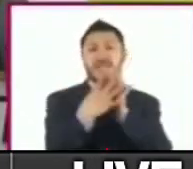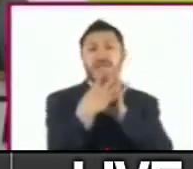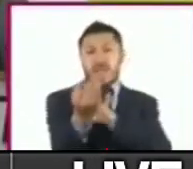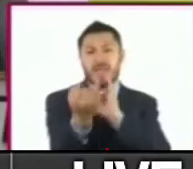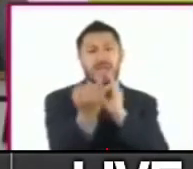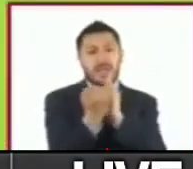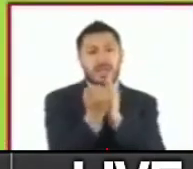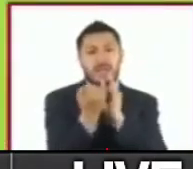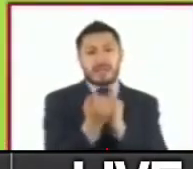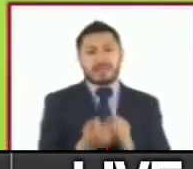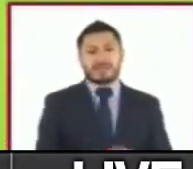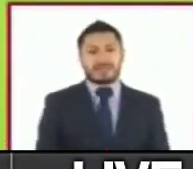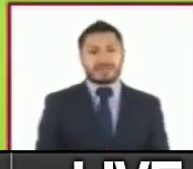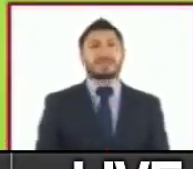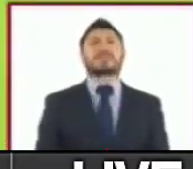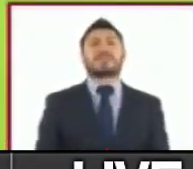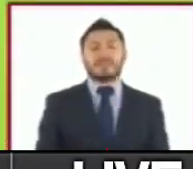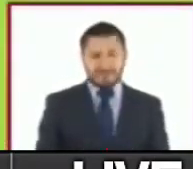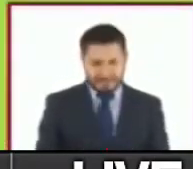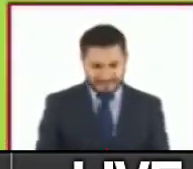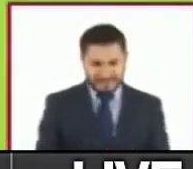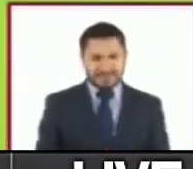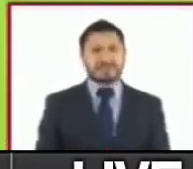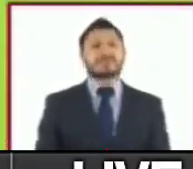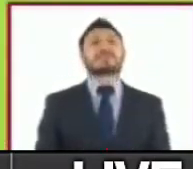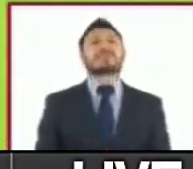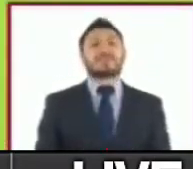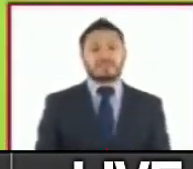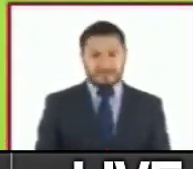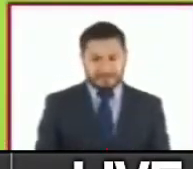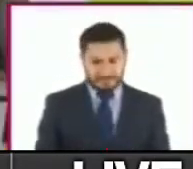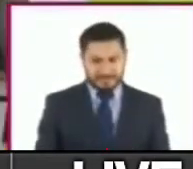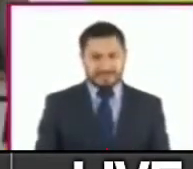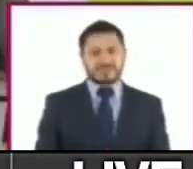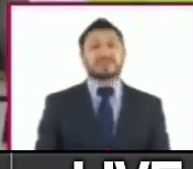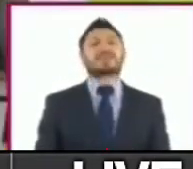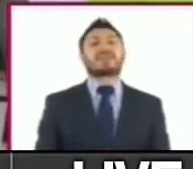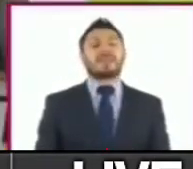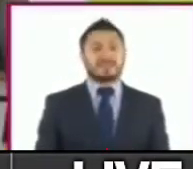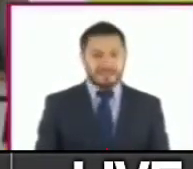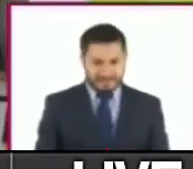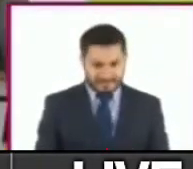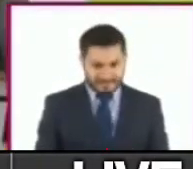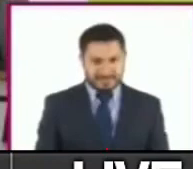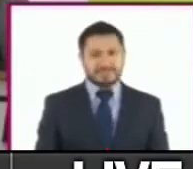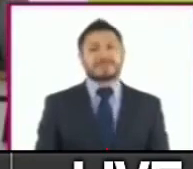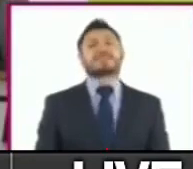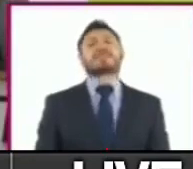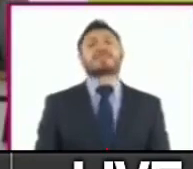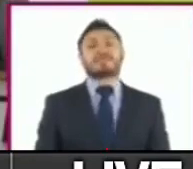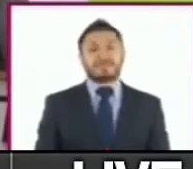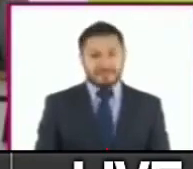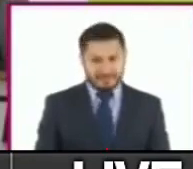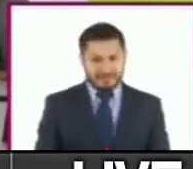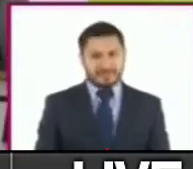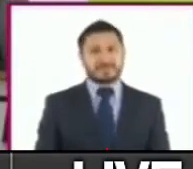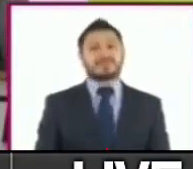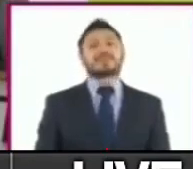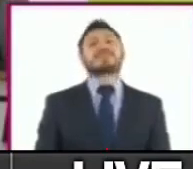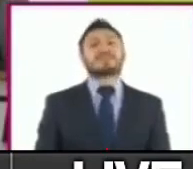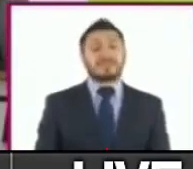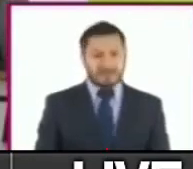arriba, despacio, lento, eso es. El movimiento debe de ser agradable, eso